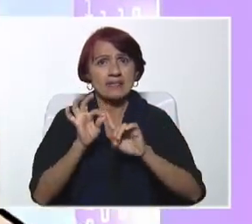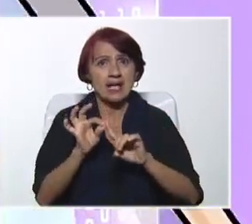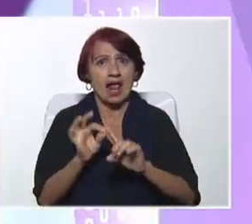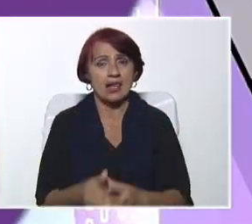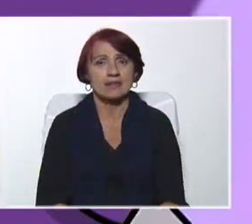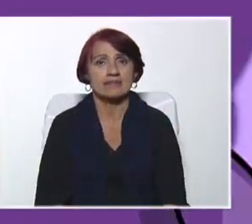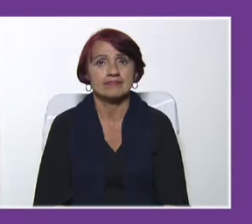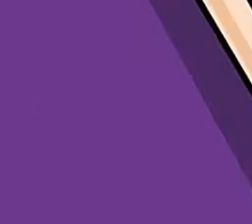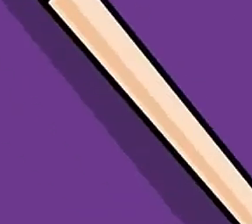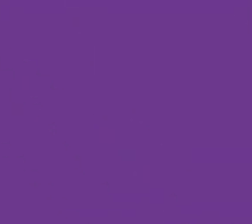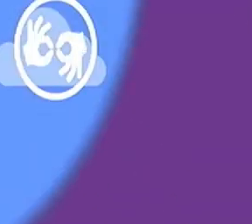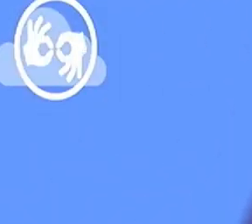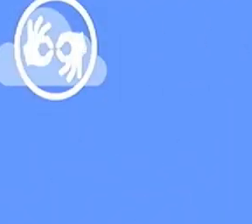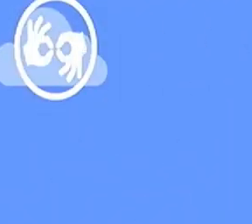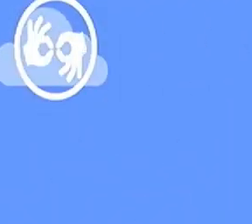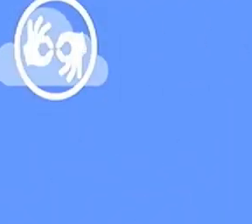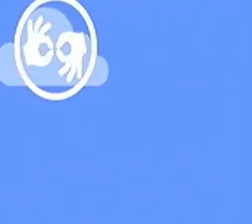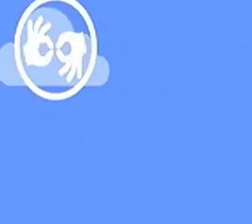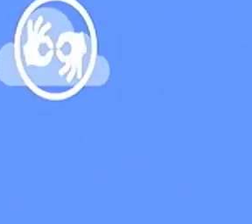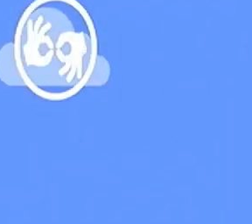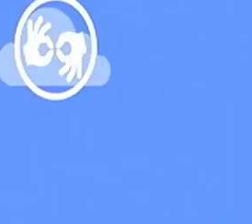especial?